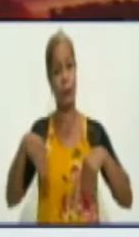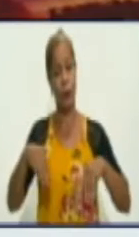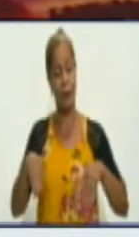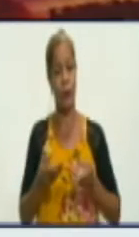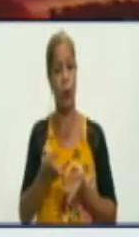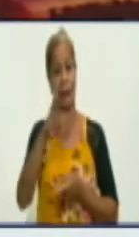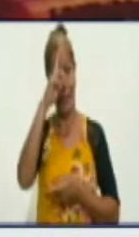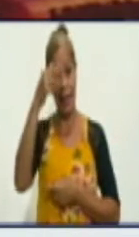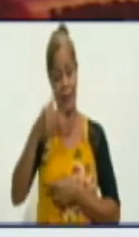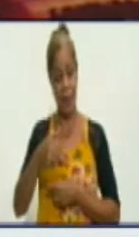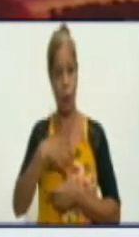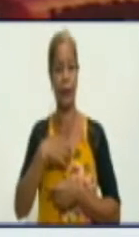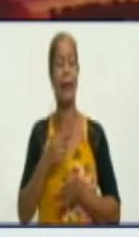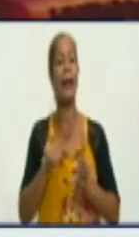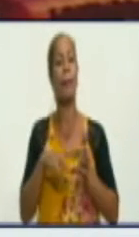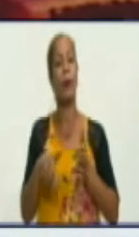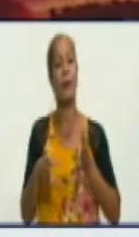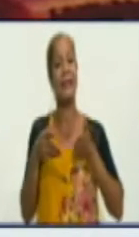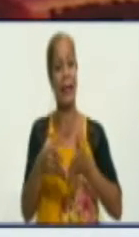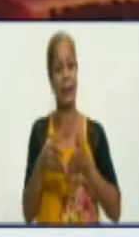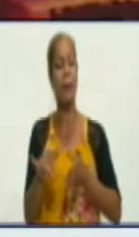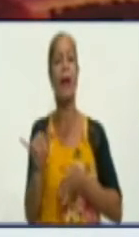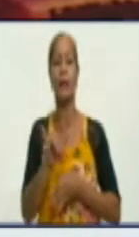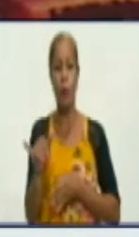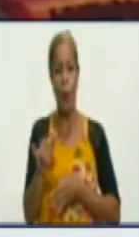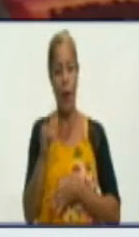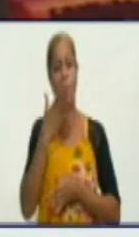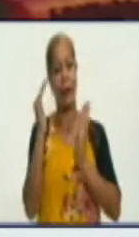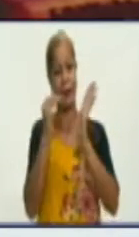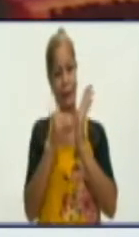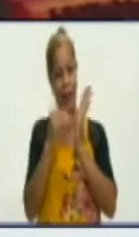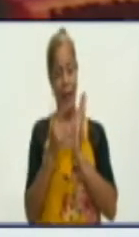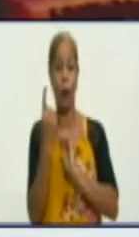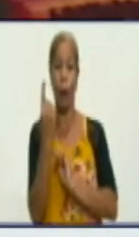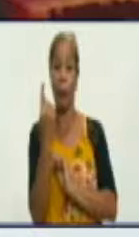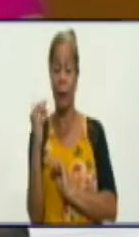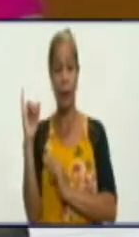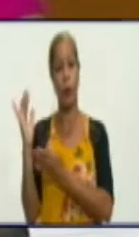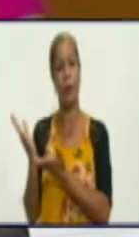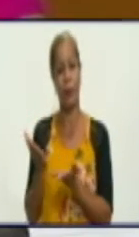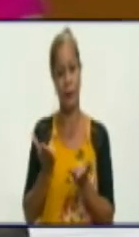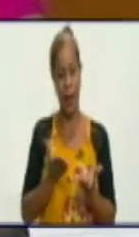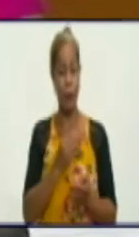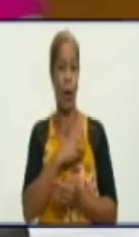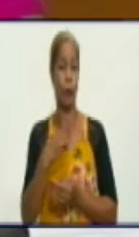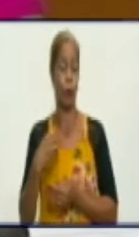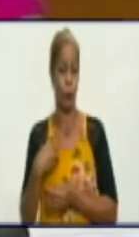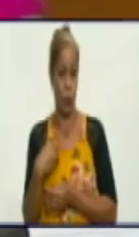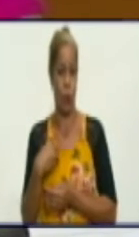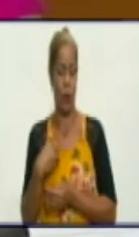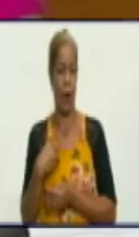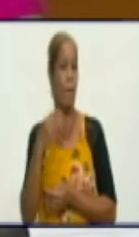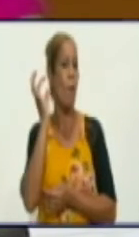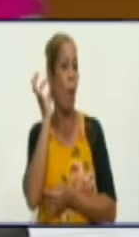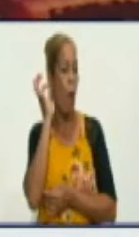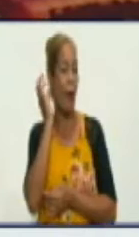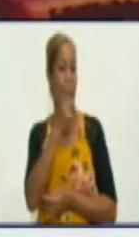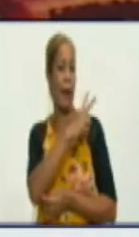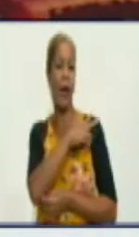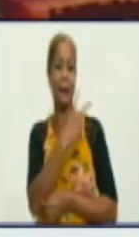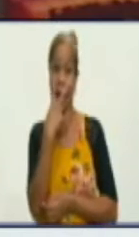que tiene la provincia de Granma. Por eso les doy las buenas tardes a mis primeros invitados, a la doctora Kenia González Medina, jefa de